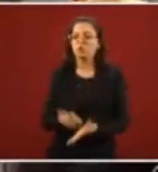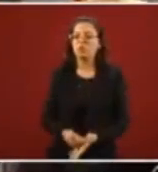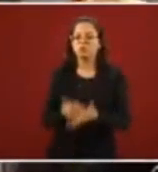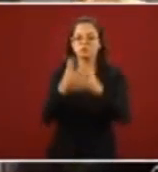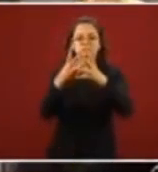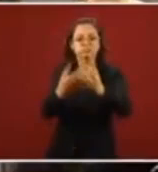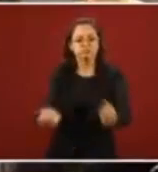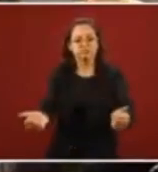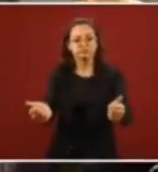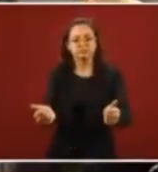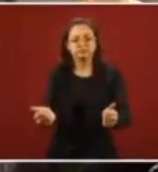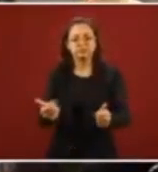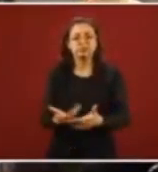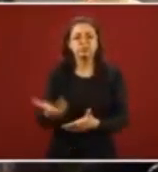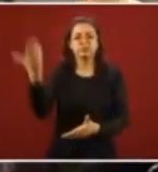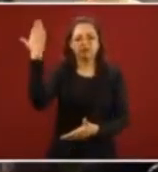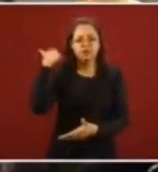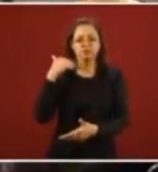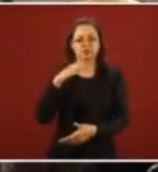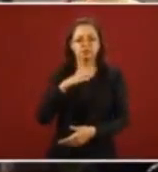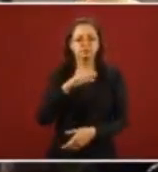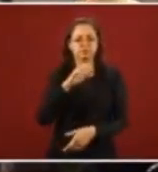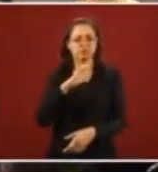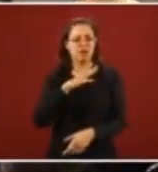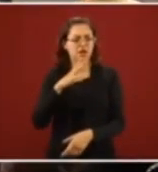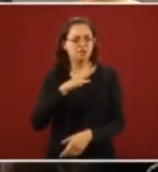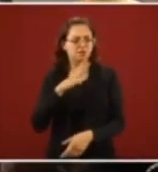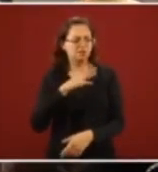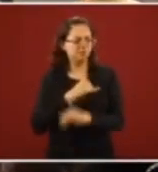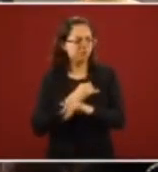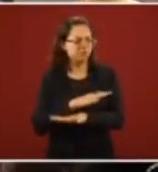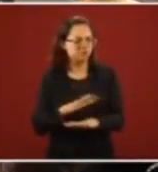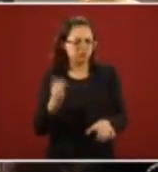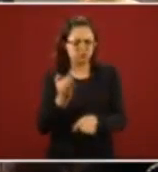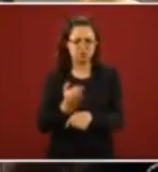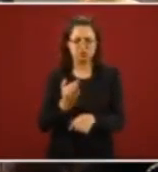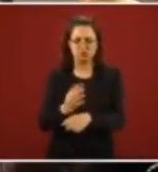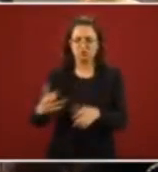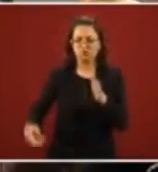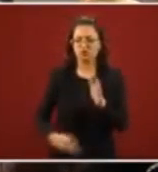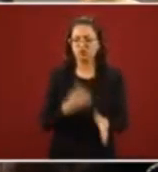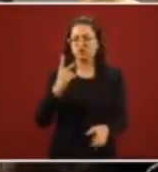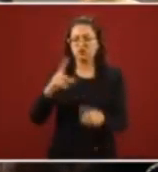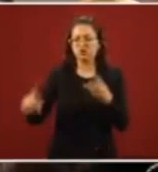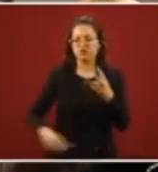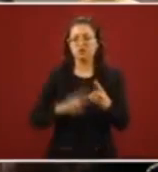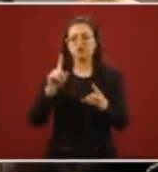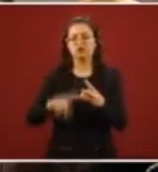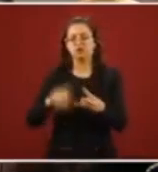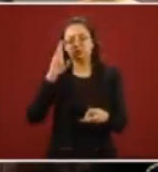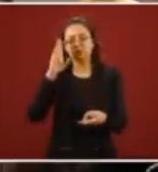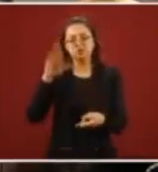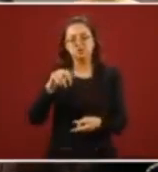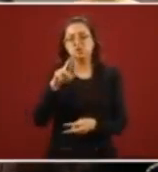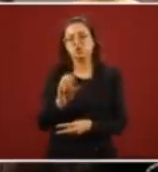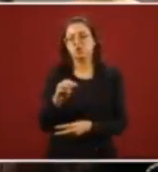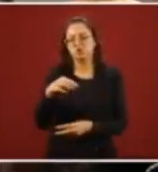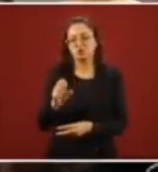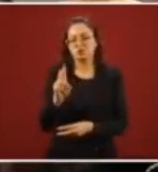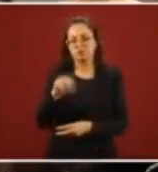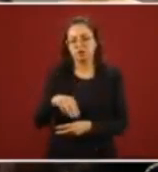expuso algo. Y el maestro Román Meyer, que también va a estar aquí,